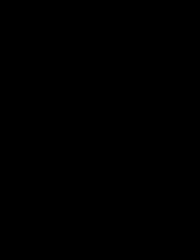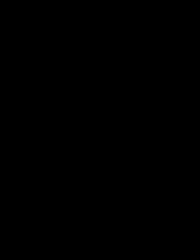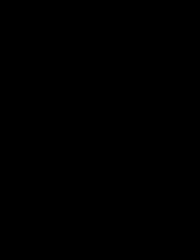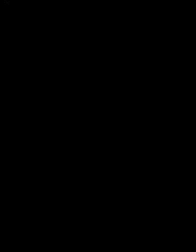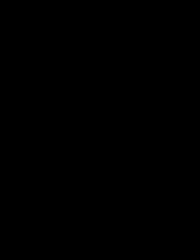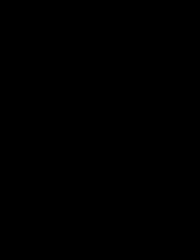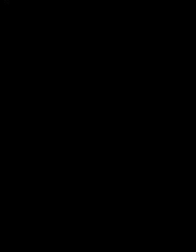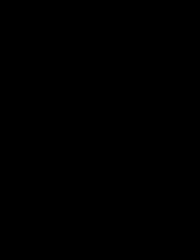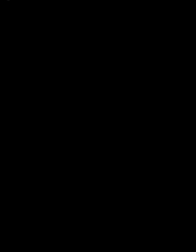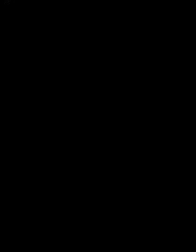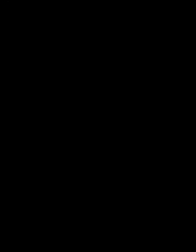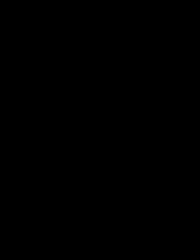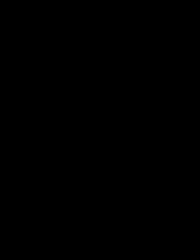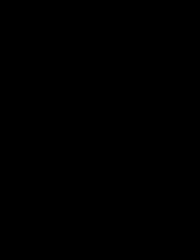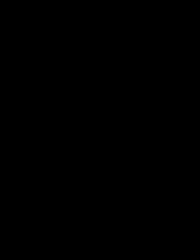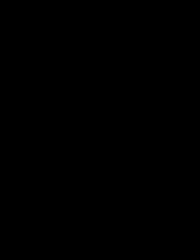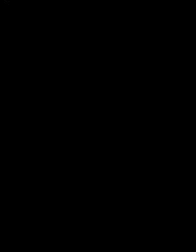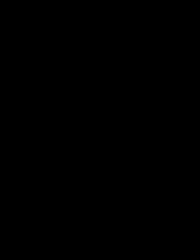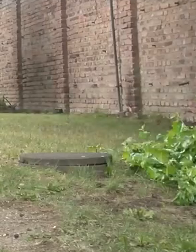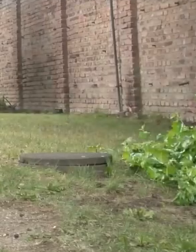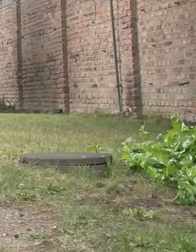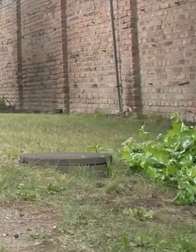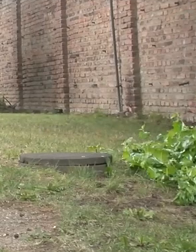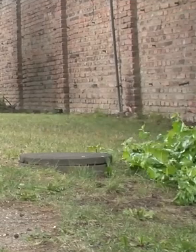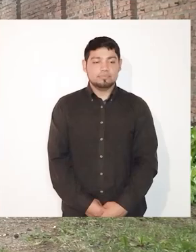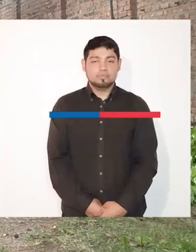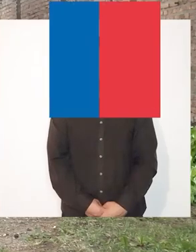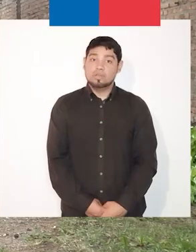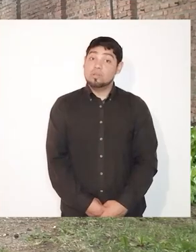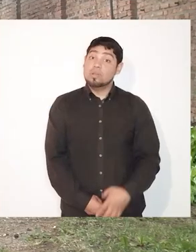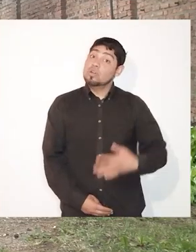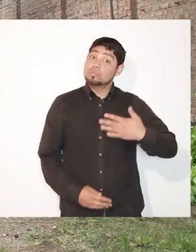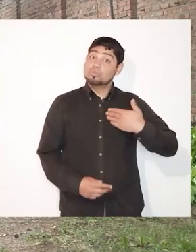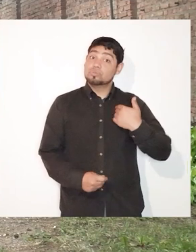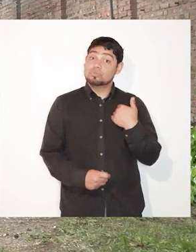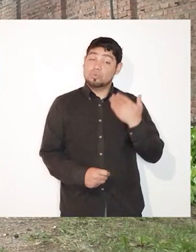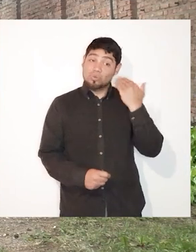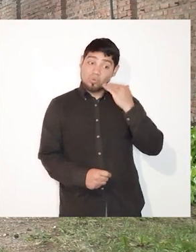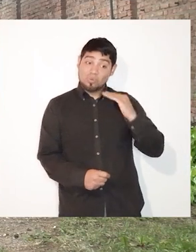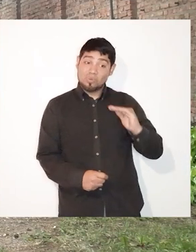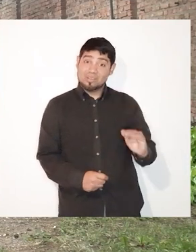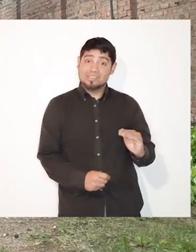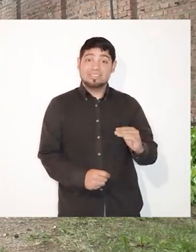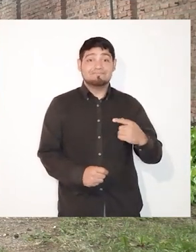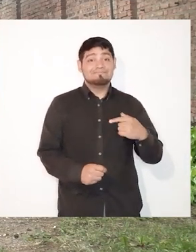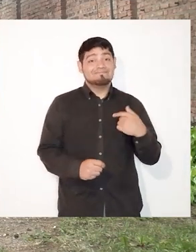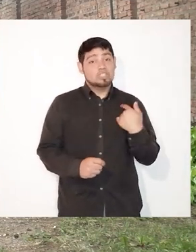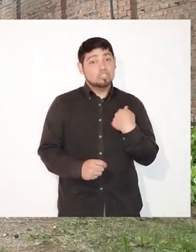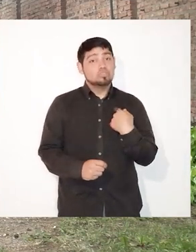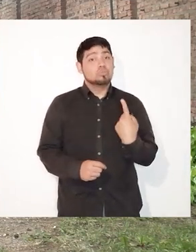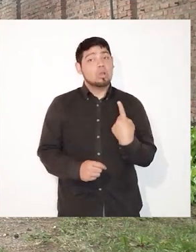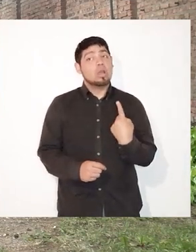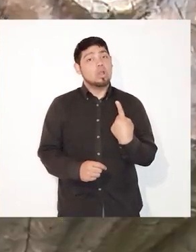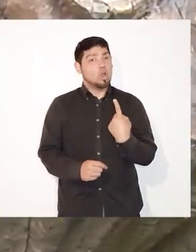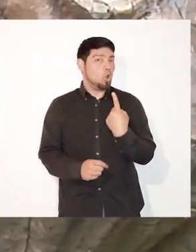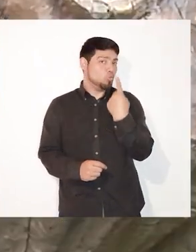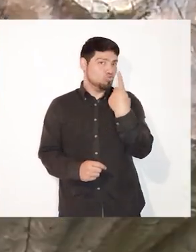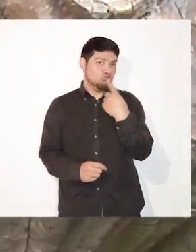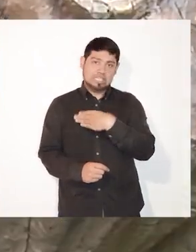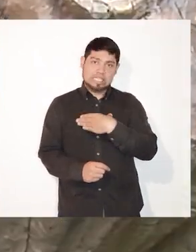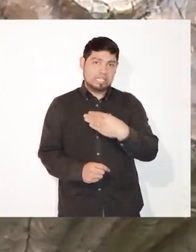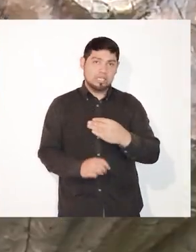¿Cómo fue tu infancia? ¿Te gustaba leer? Bueno, en mi infancia la verdad que crecí como hija única,